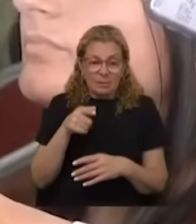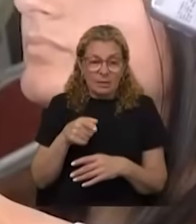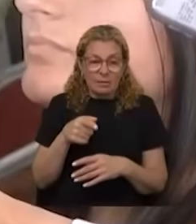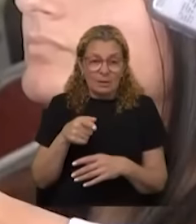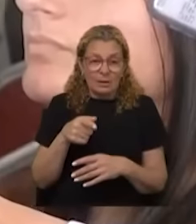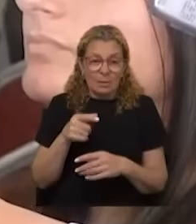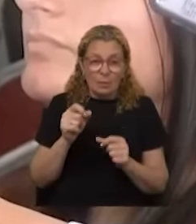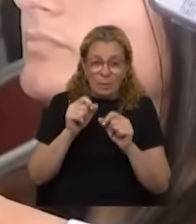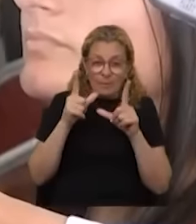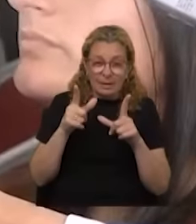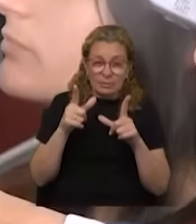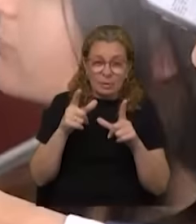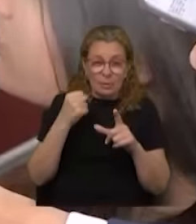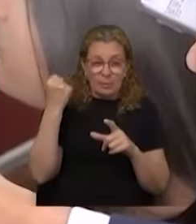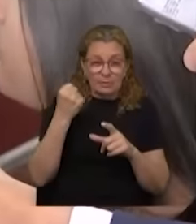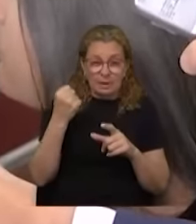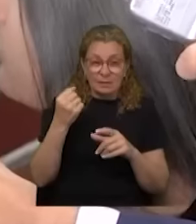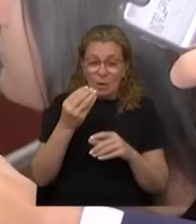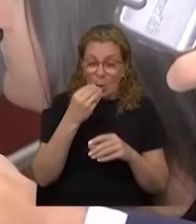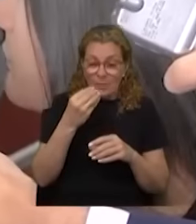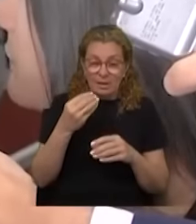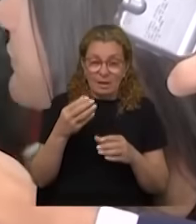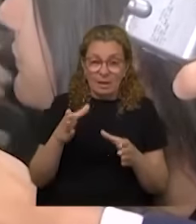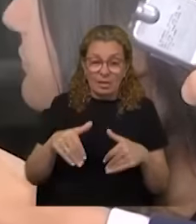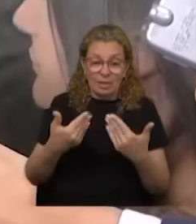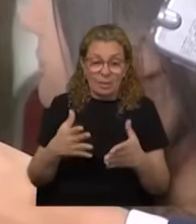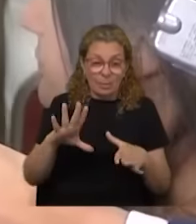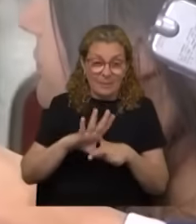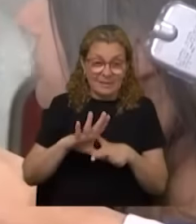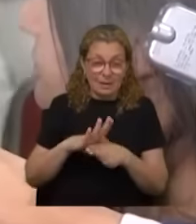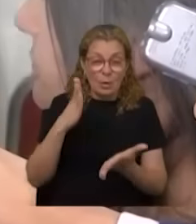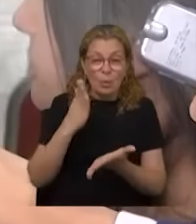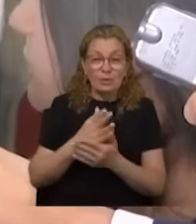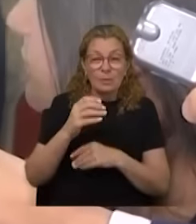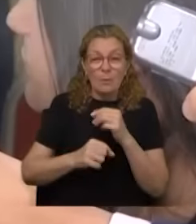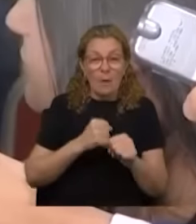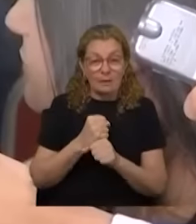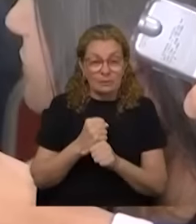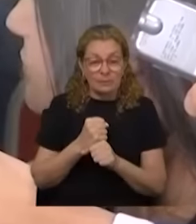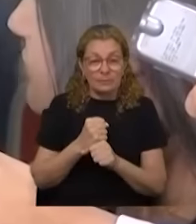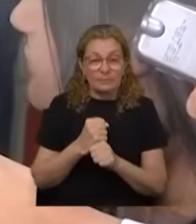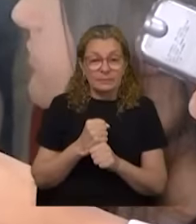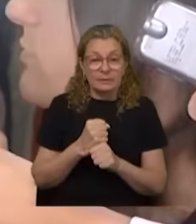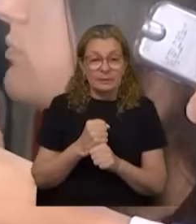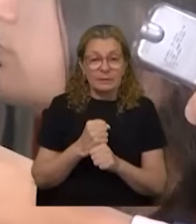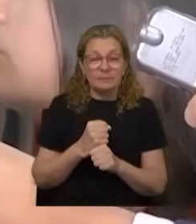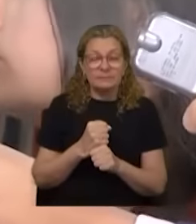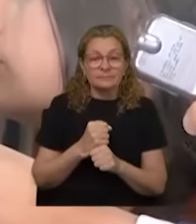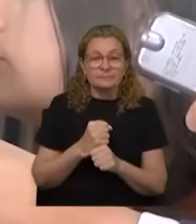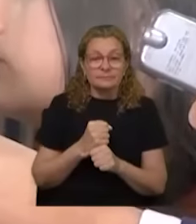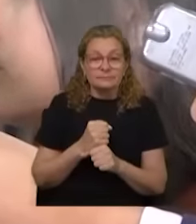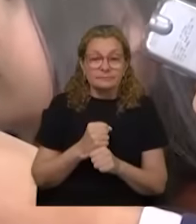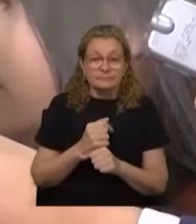ahí hay un impacto directo del programa de alimentación territorial aplicado por el Ministerio en este último año en año año no calendario